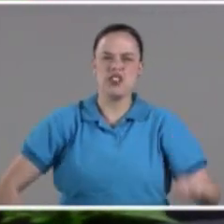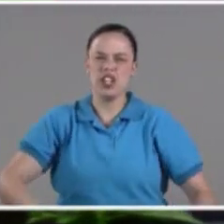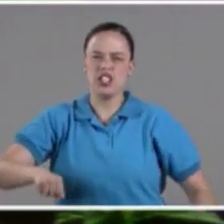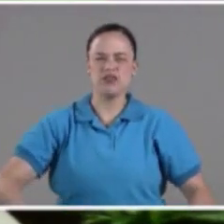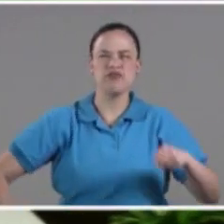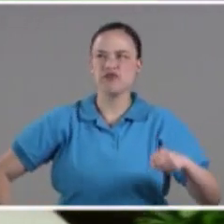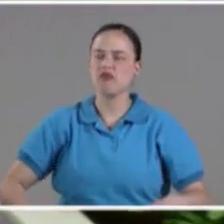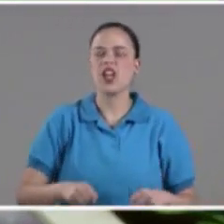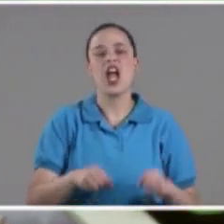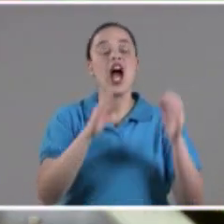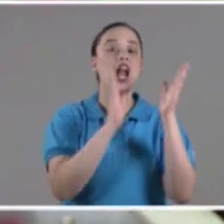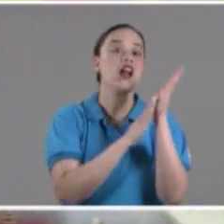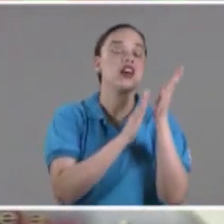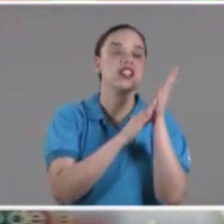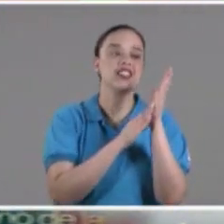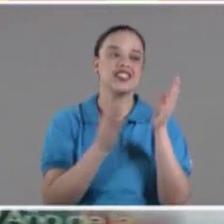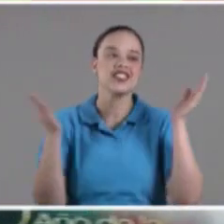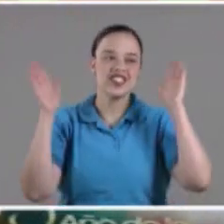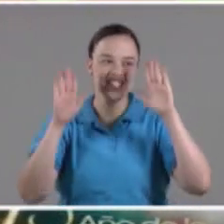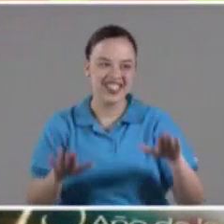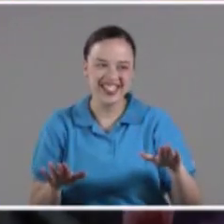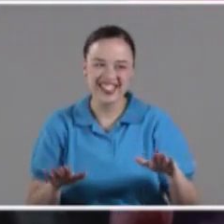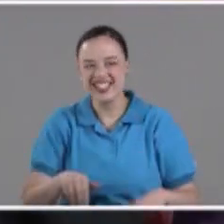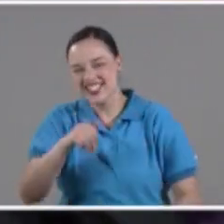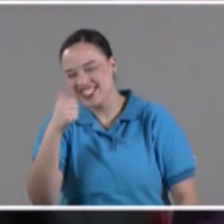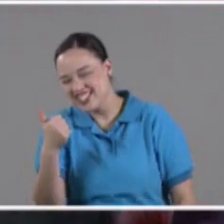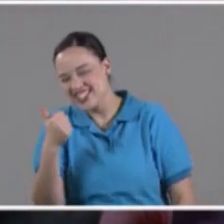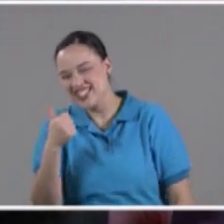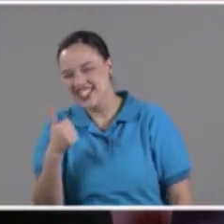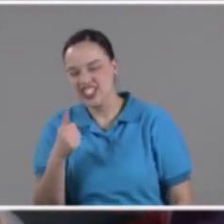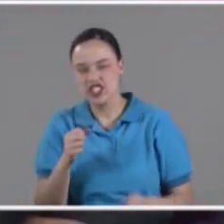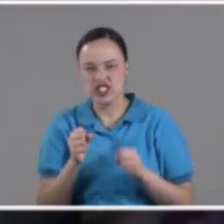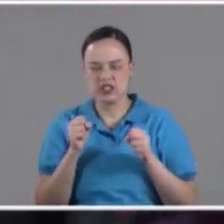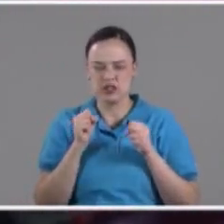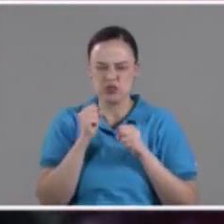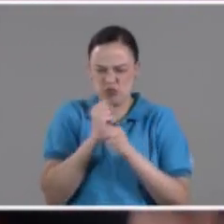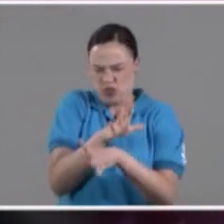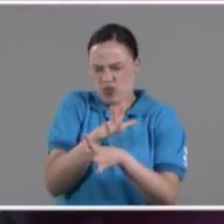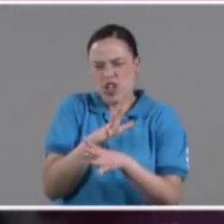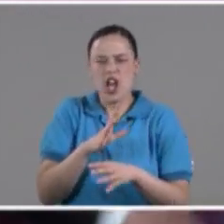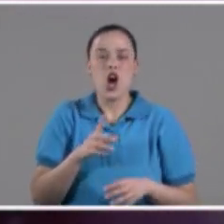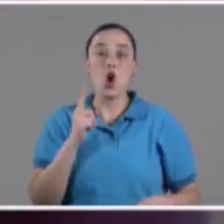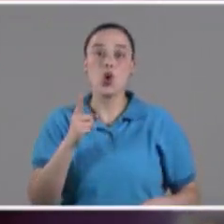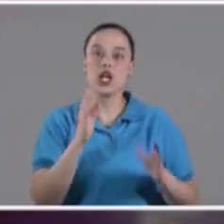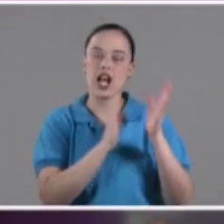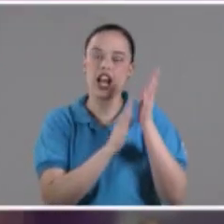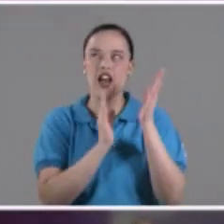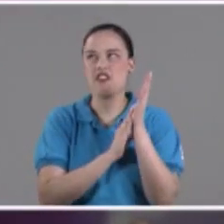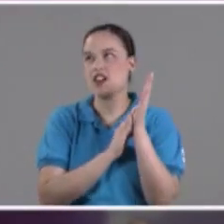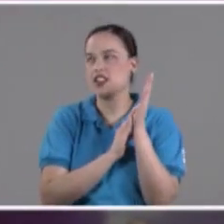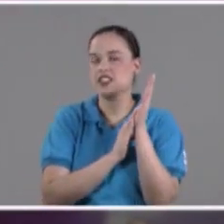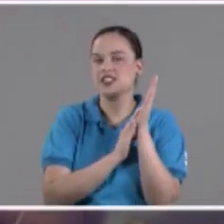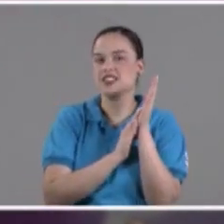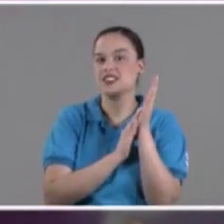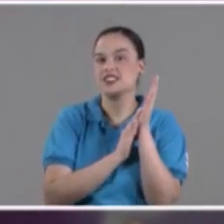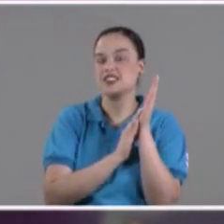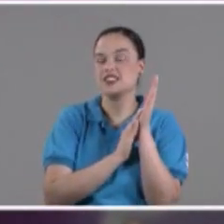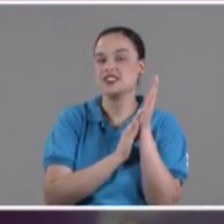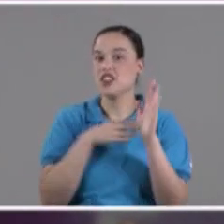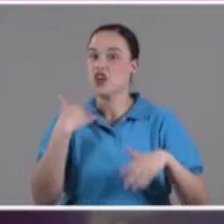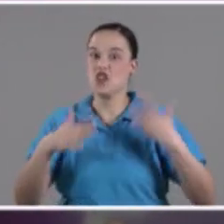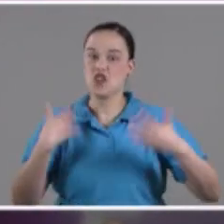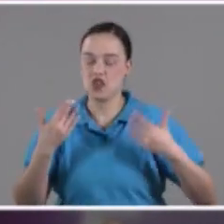en donde murió la fuerza y en el otro explotó una alabanza un júbilo una